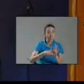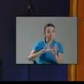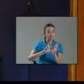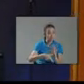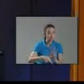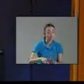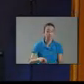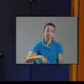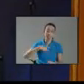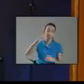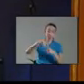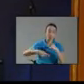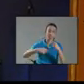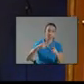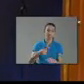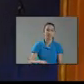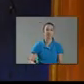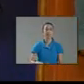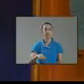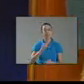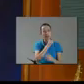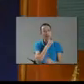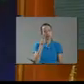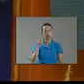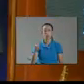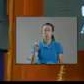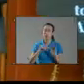Entonces... Usted fue creado para Él.